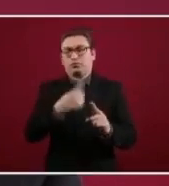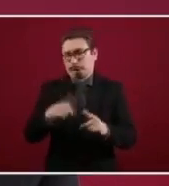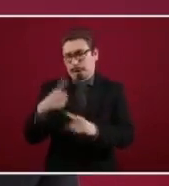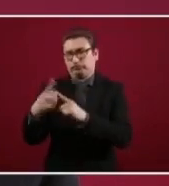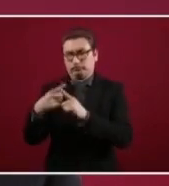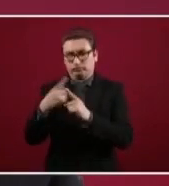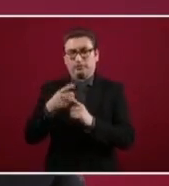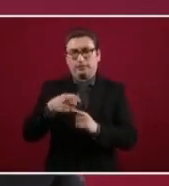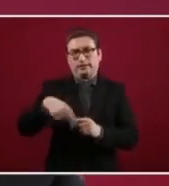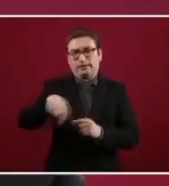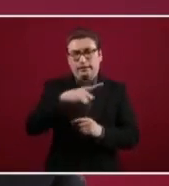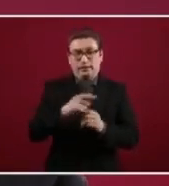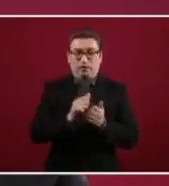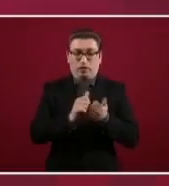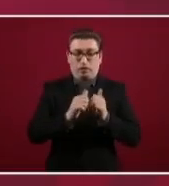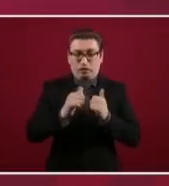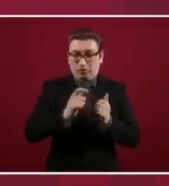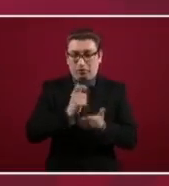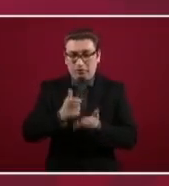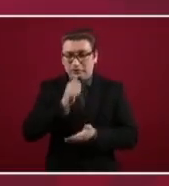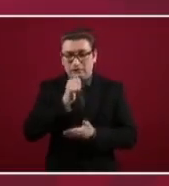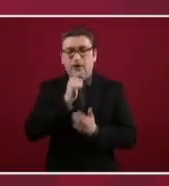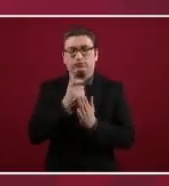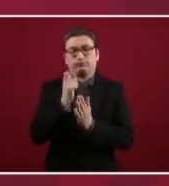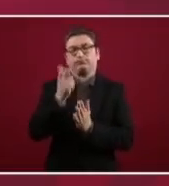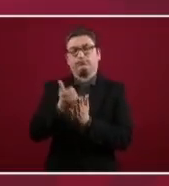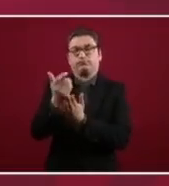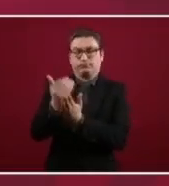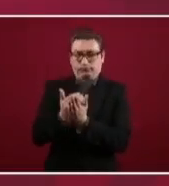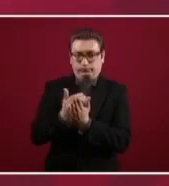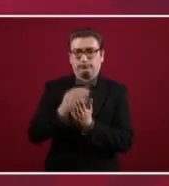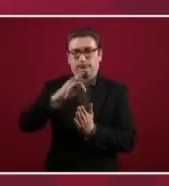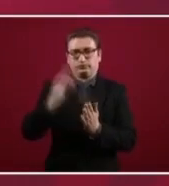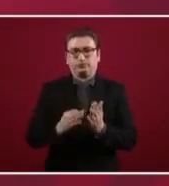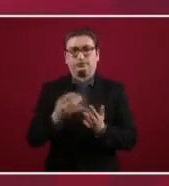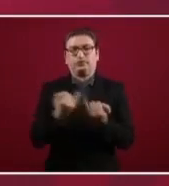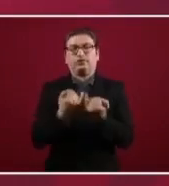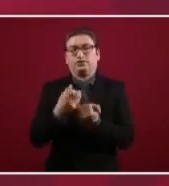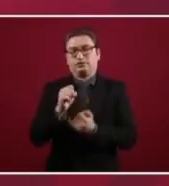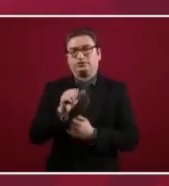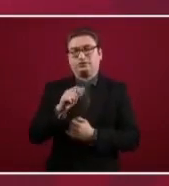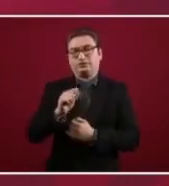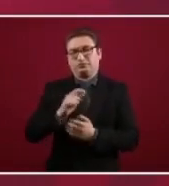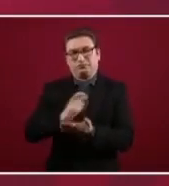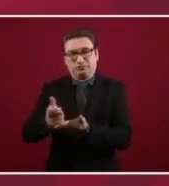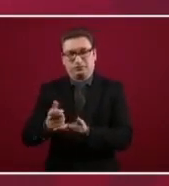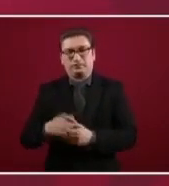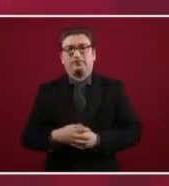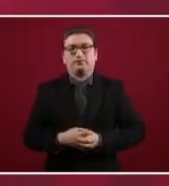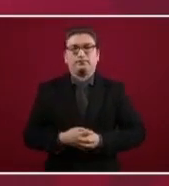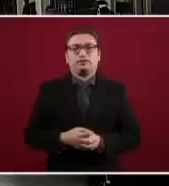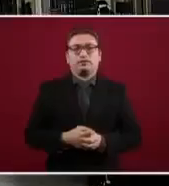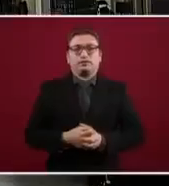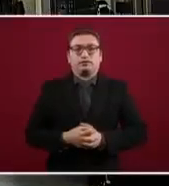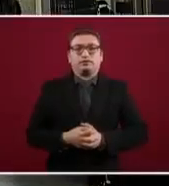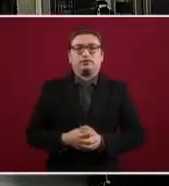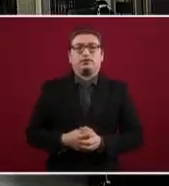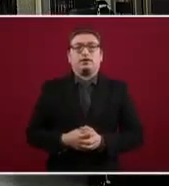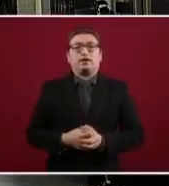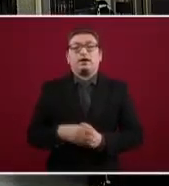tengan con derechos atrasados hay mucho entusiasmo para iniciar en las primeras horas de este viernes 15